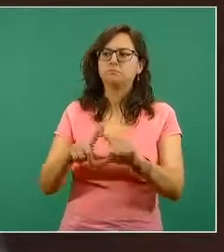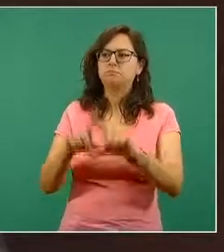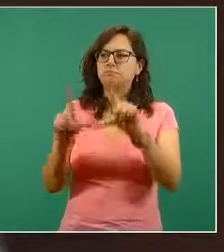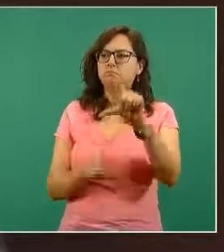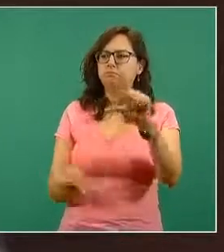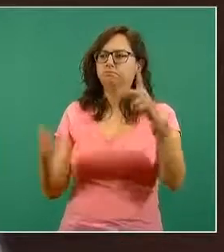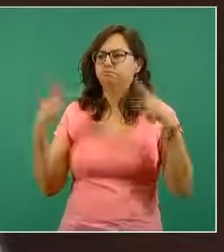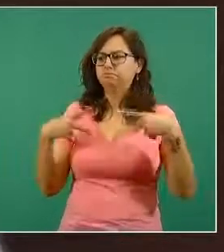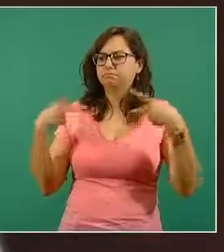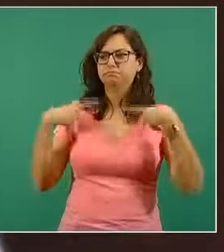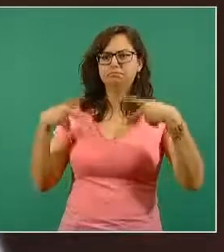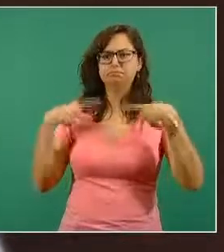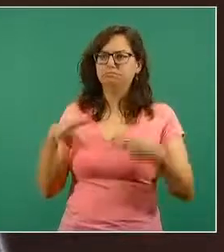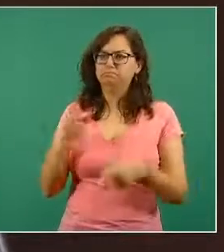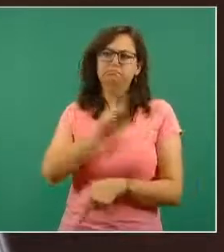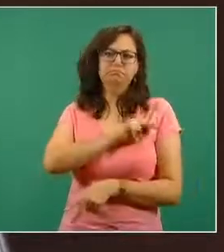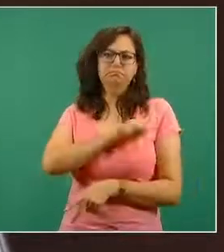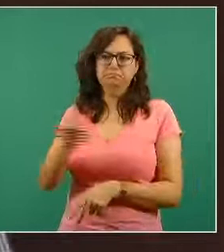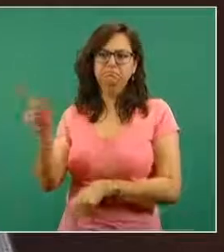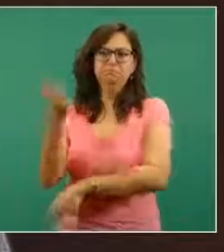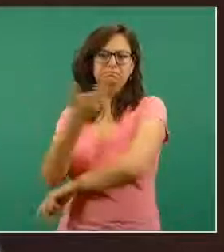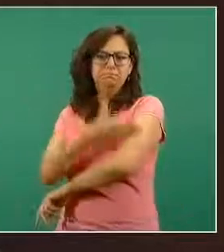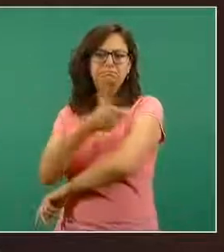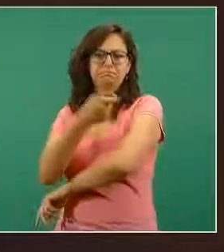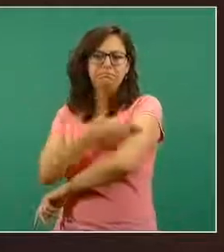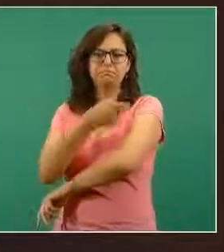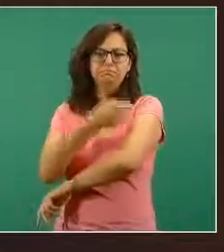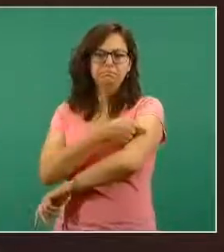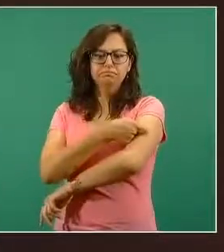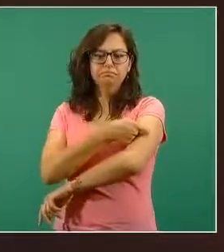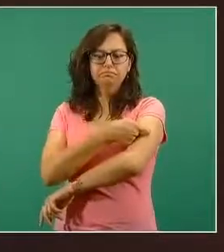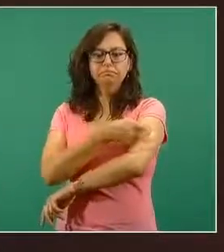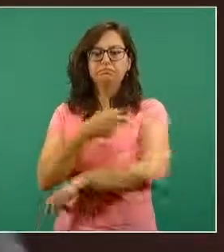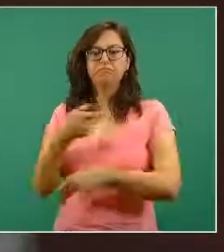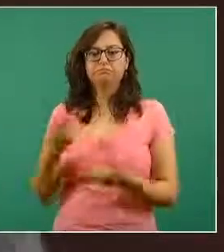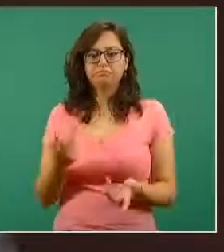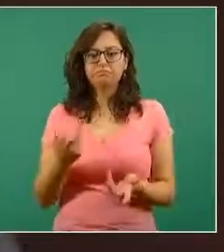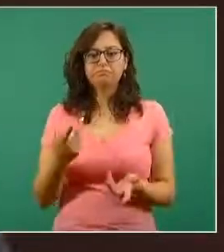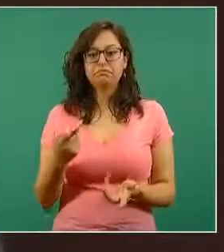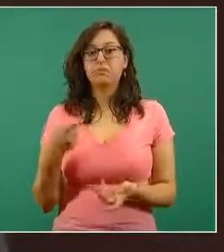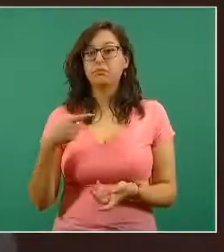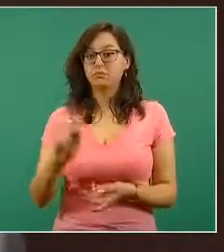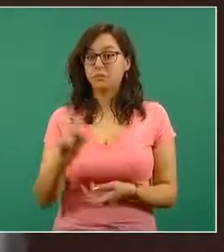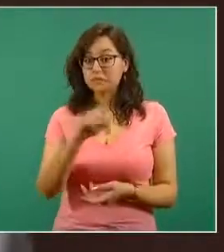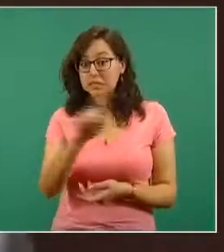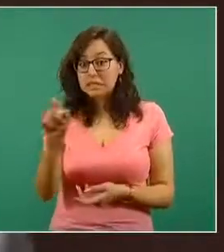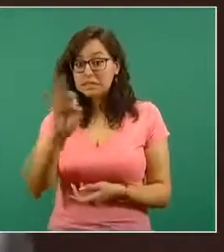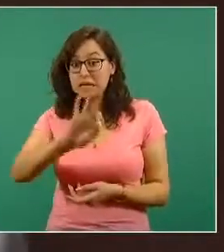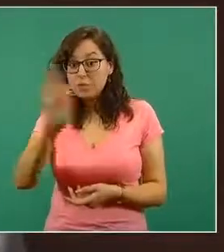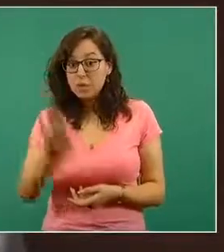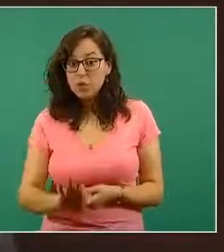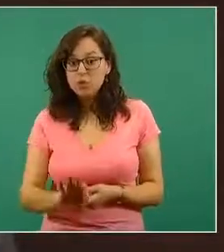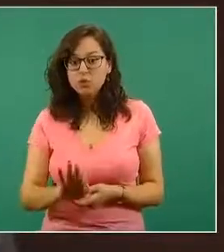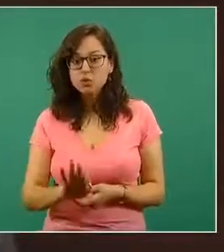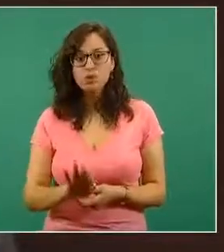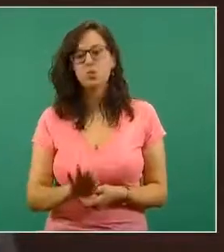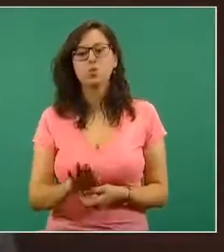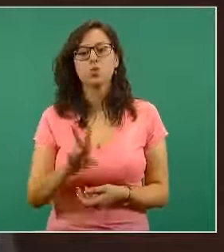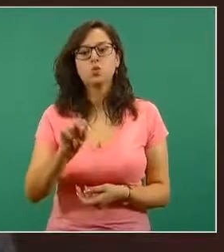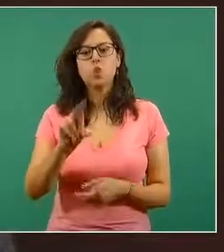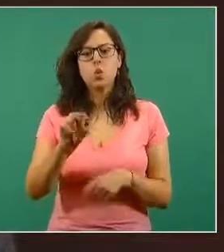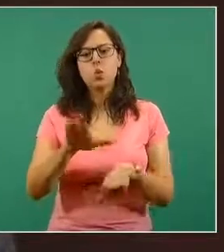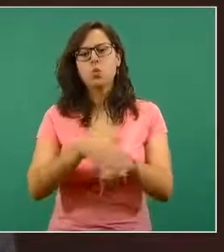población. Sin embargo, obviamente todavía no se ha comprado para el 100%, en el sentido de que aún en la